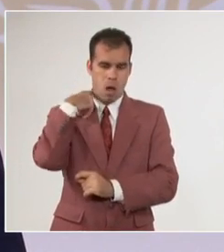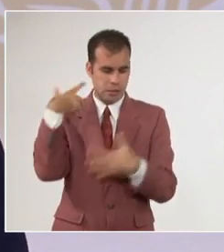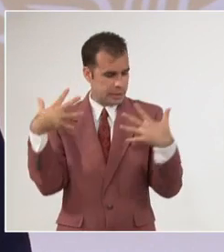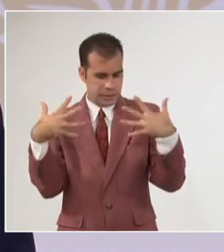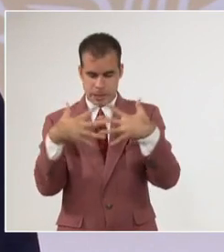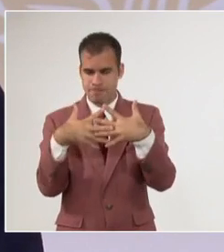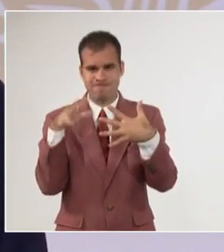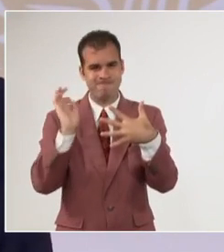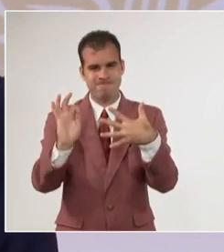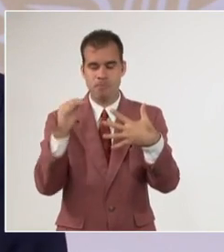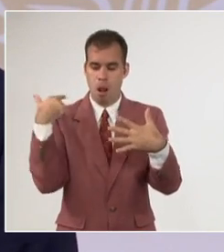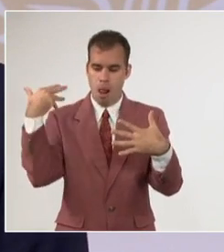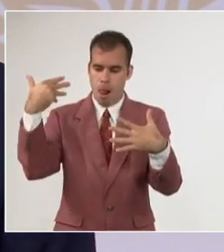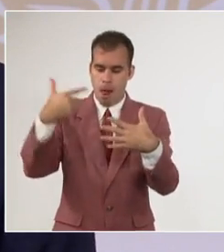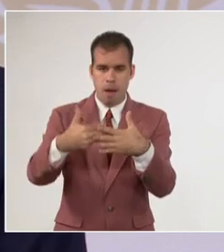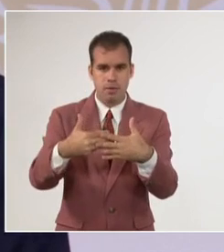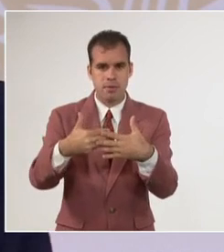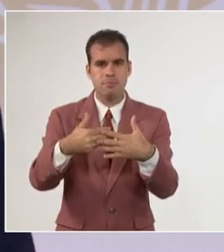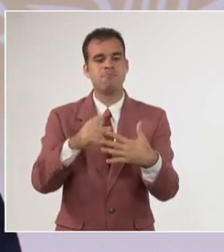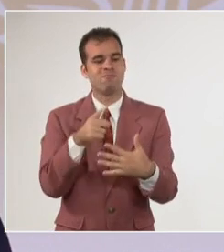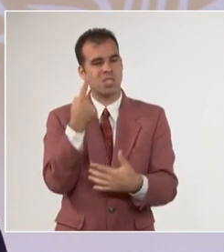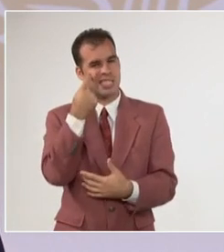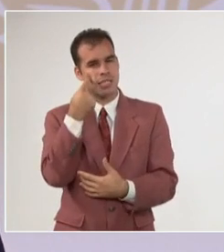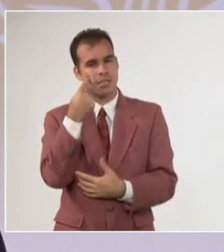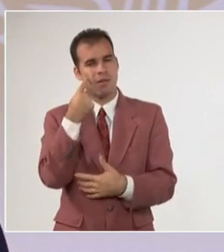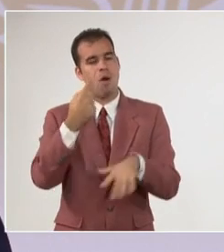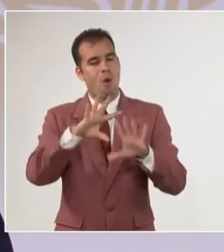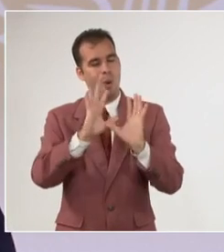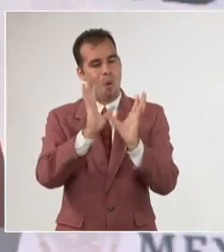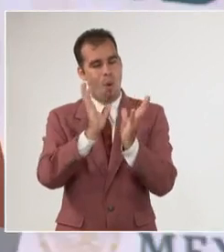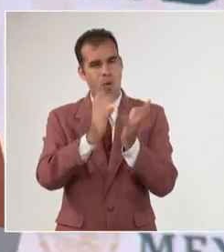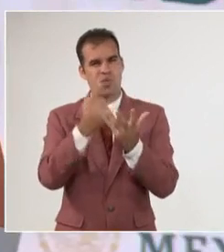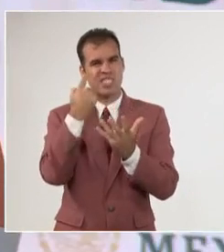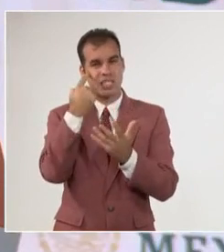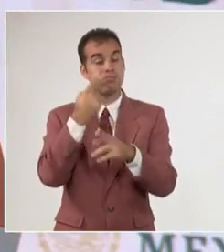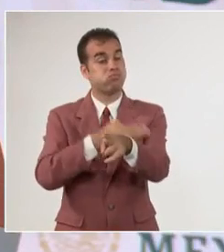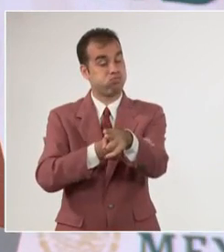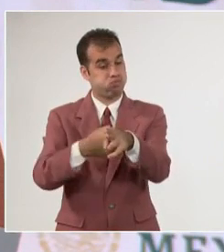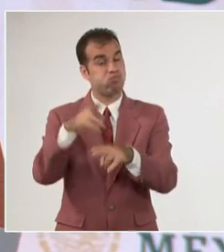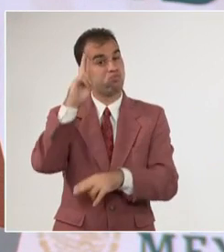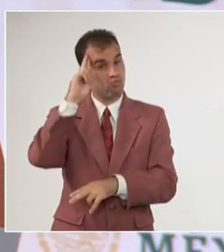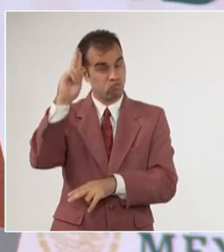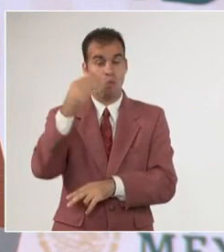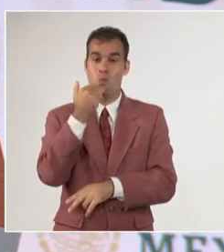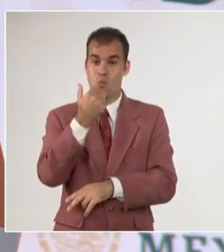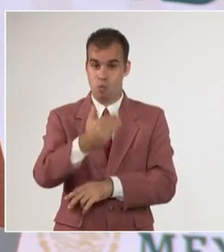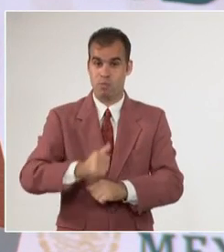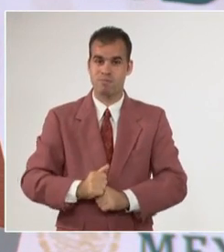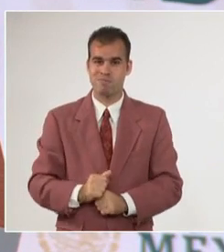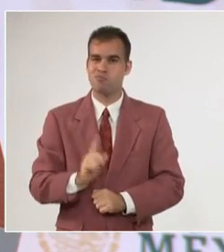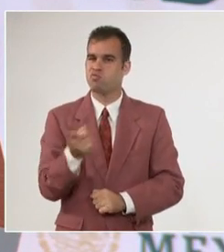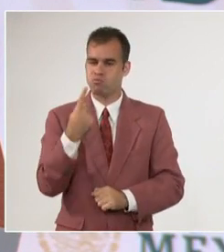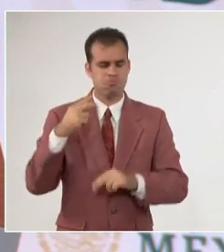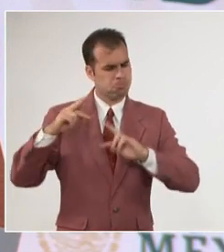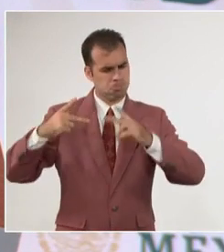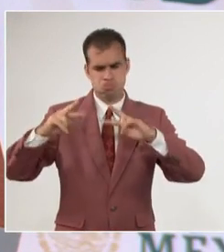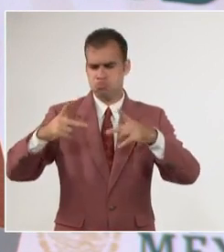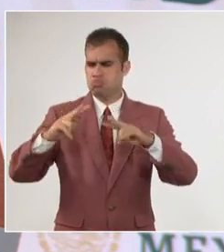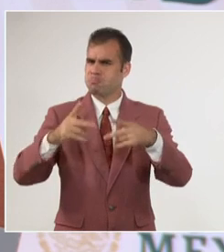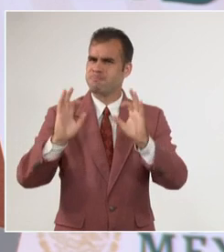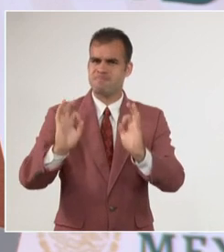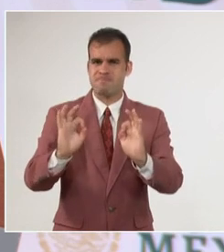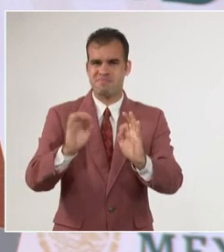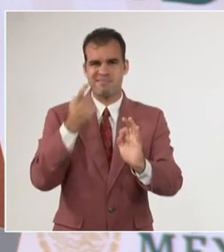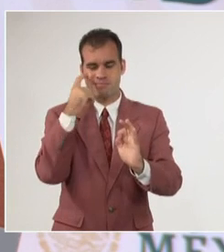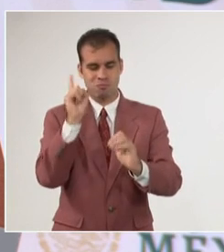e inspiran estos actos que reverencian la historia y volvemos una y otra vez sobre cada línea escrita para